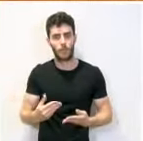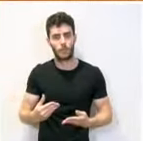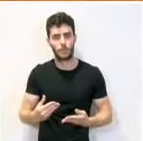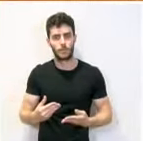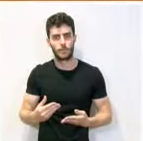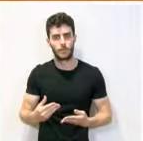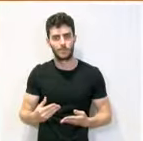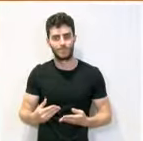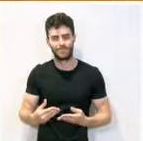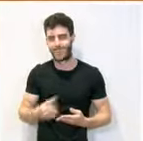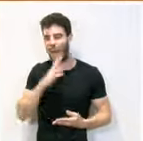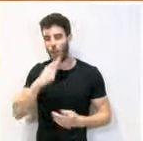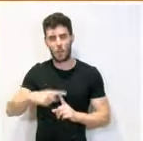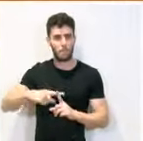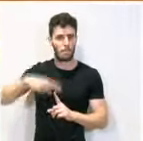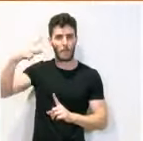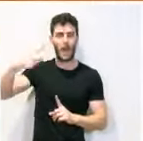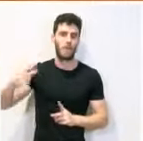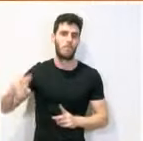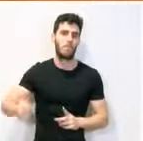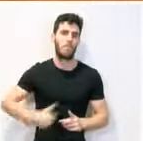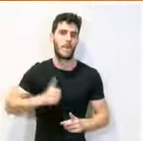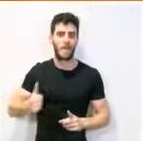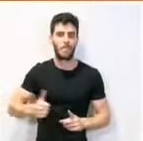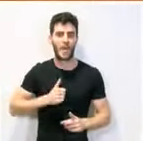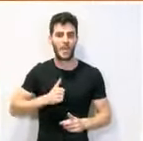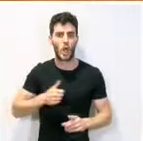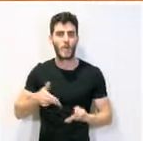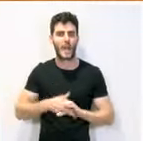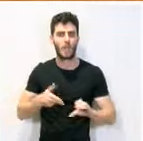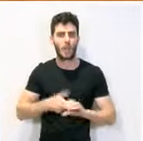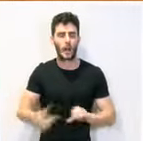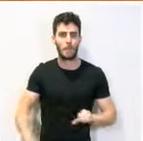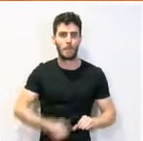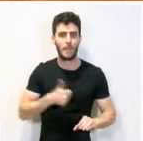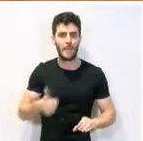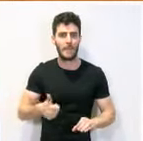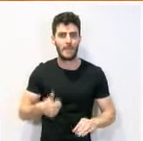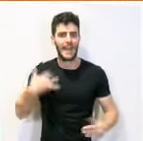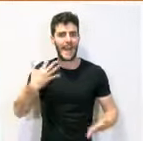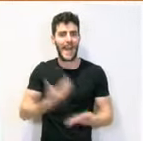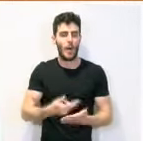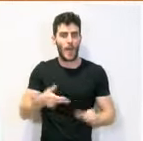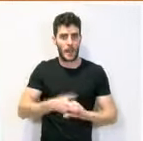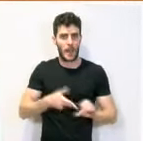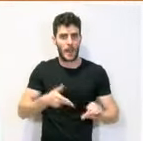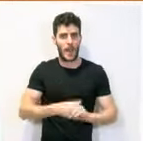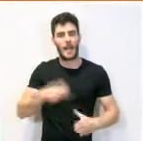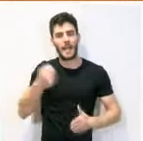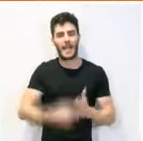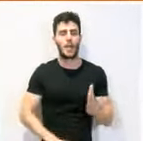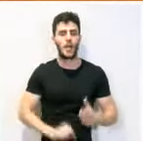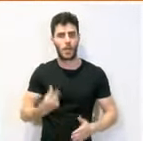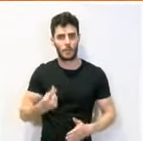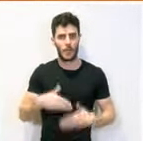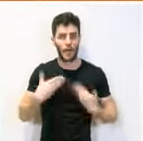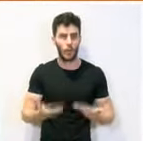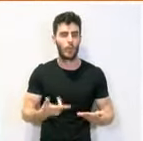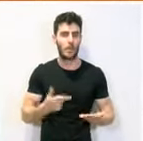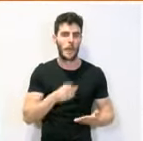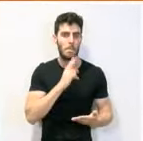sin precedentes los beneficios de las petroleras. Nunca ha estado el carburante tan alto, a pesar de que el